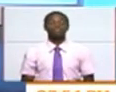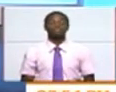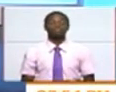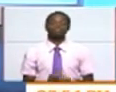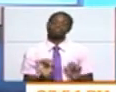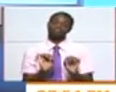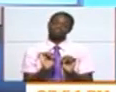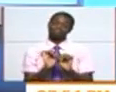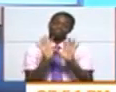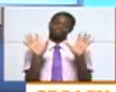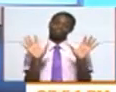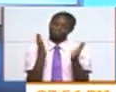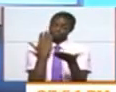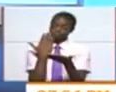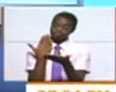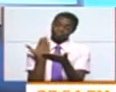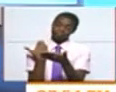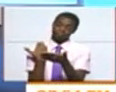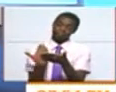Evidentemente,